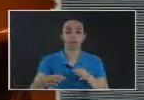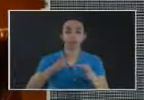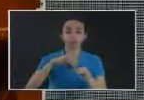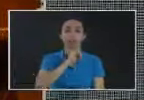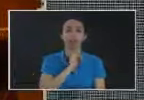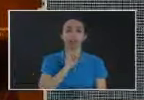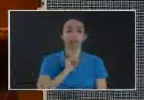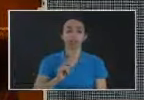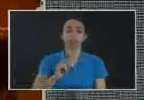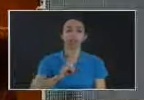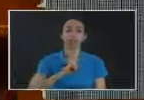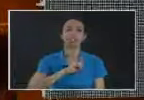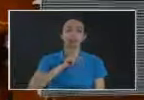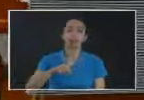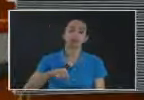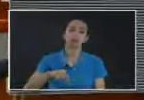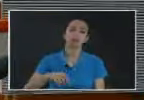lo estamos viviendo ahora nosotros.